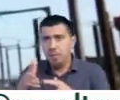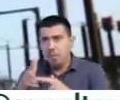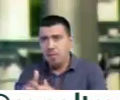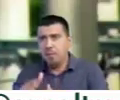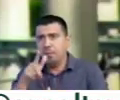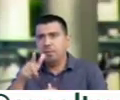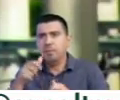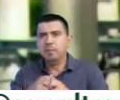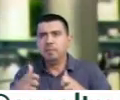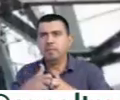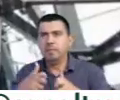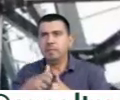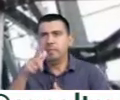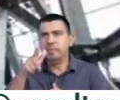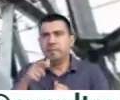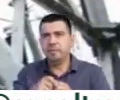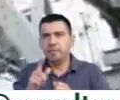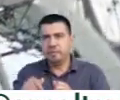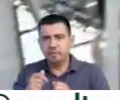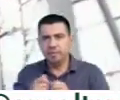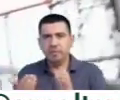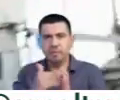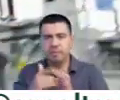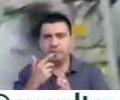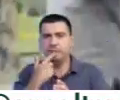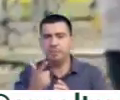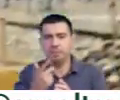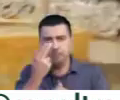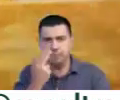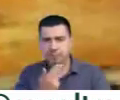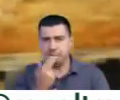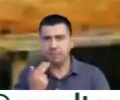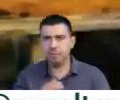servicio de energía. De igual manera, ratificó su compromiso